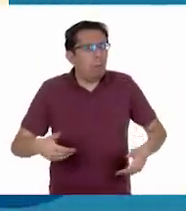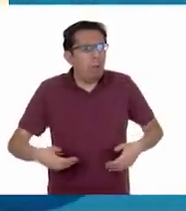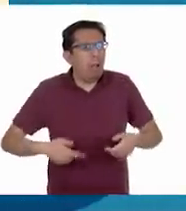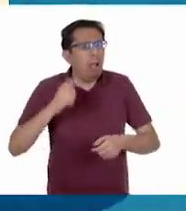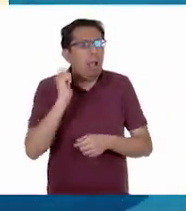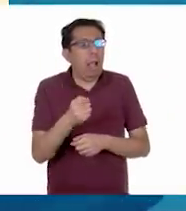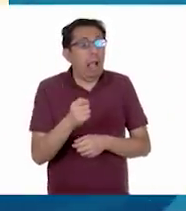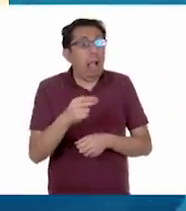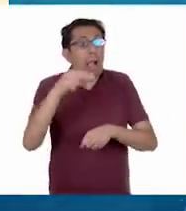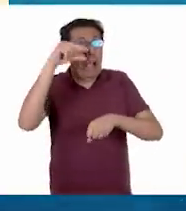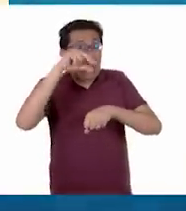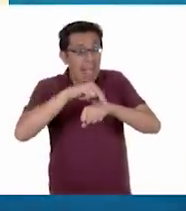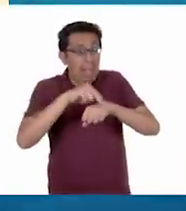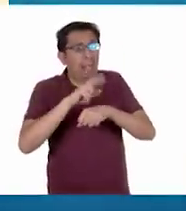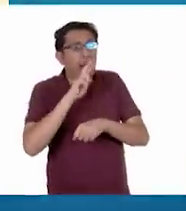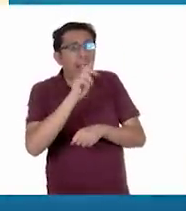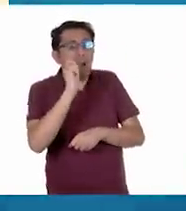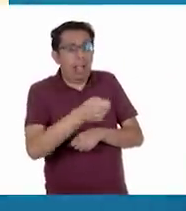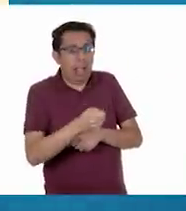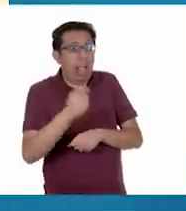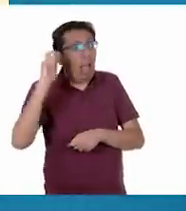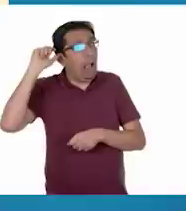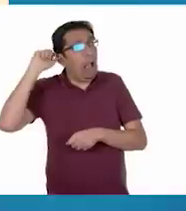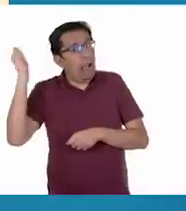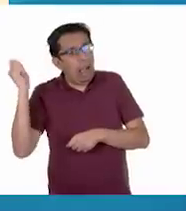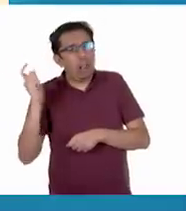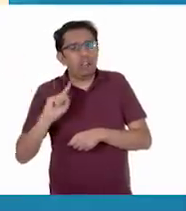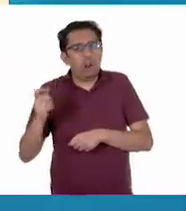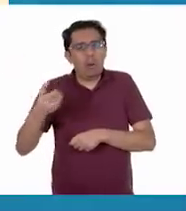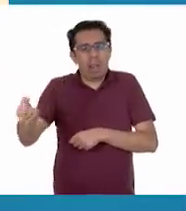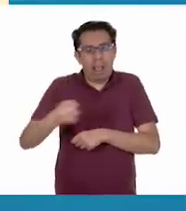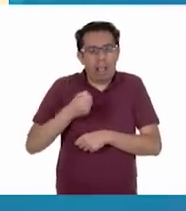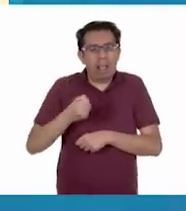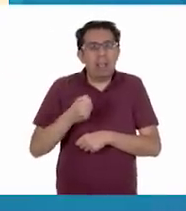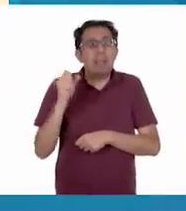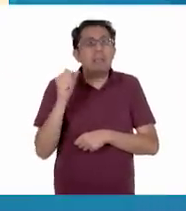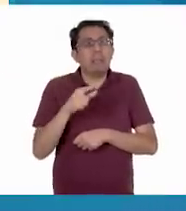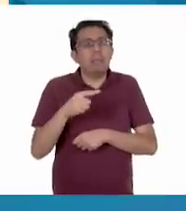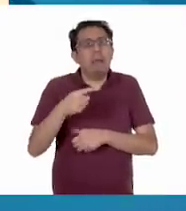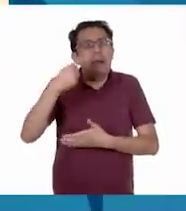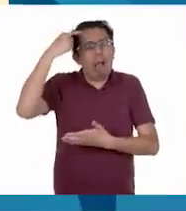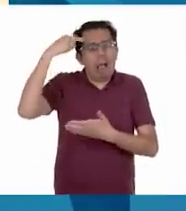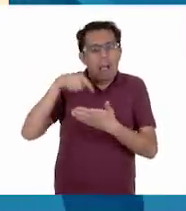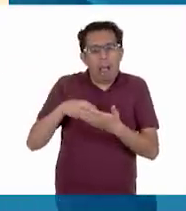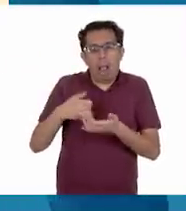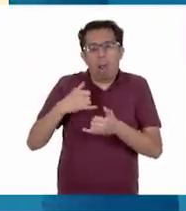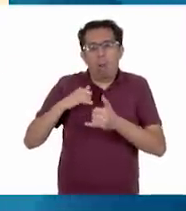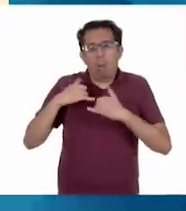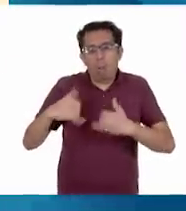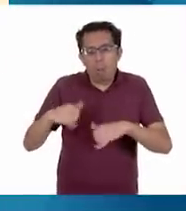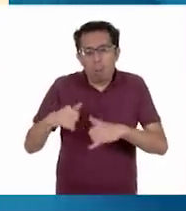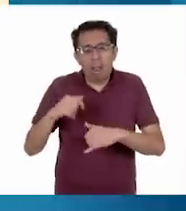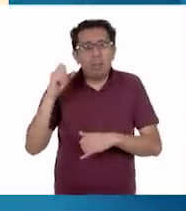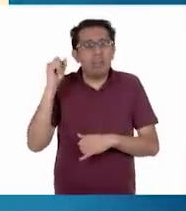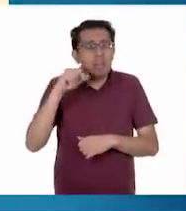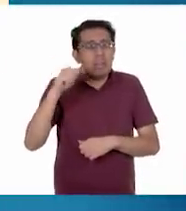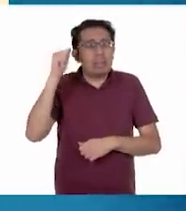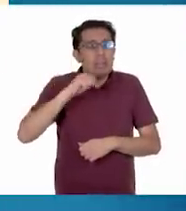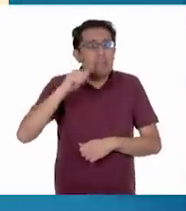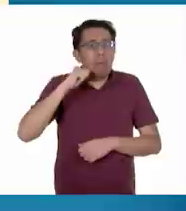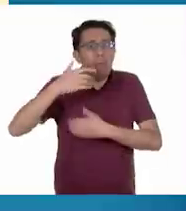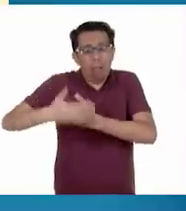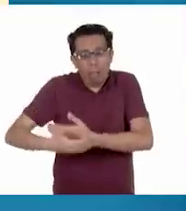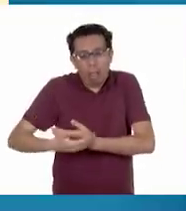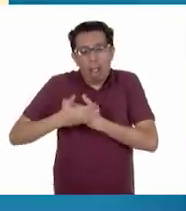es... jalarle las orejas, jalarle la cola, pensar que es un juguete tráelo en los brazos todo el tiempo o